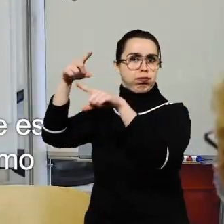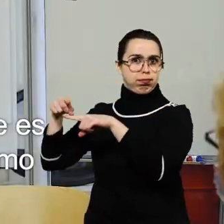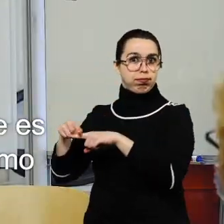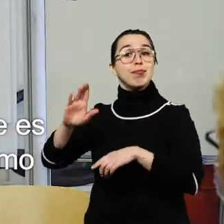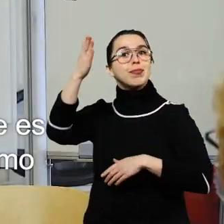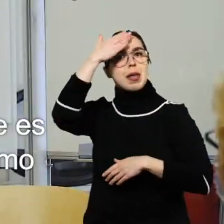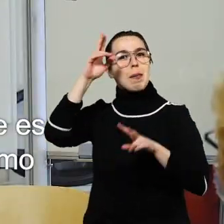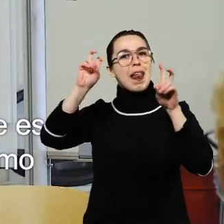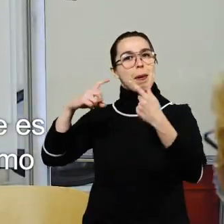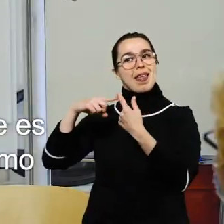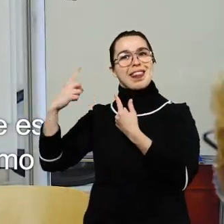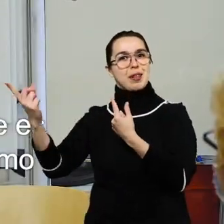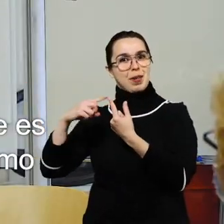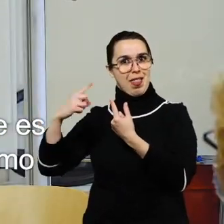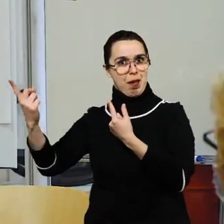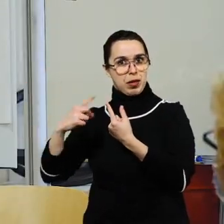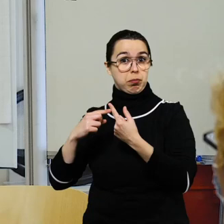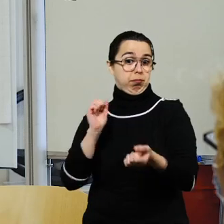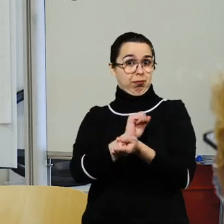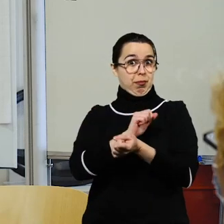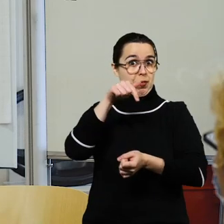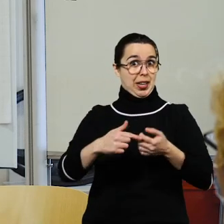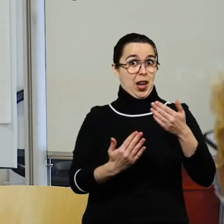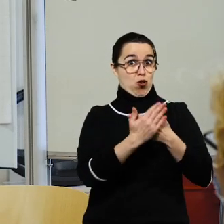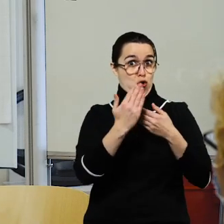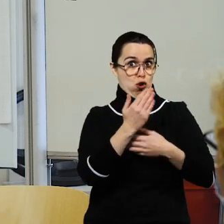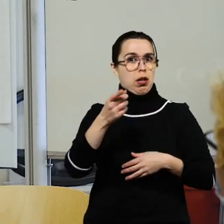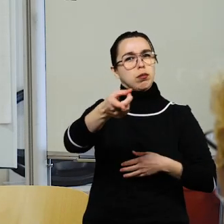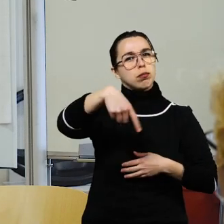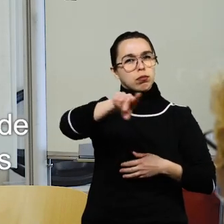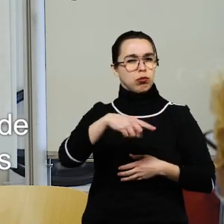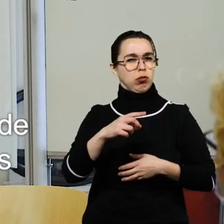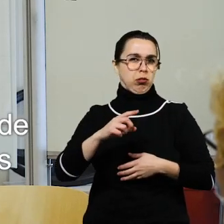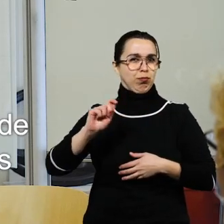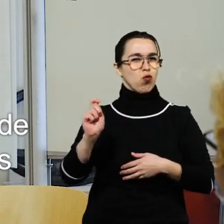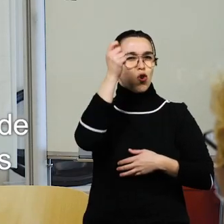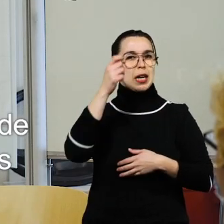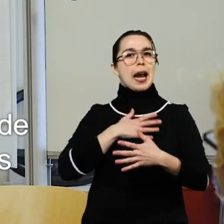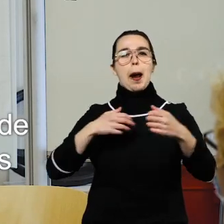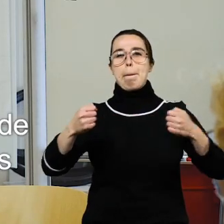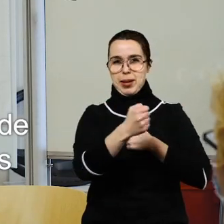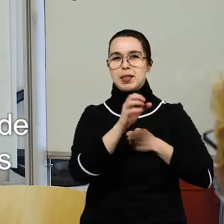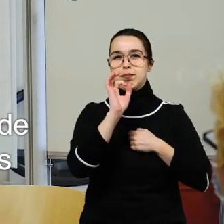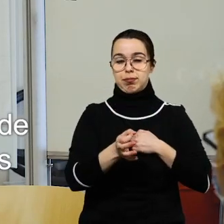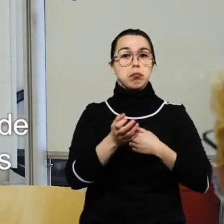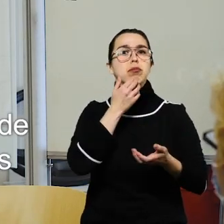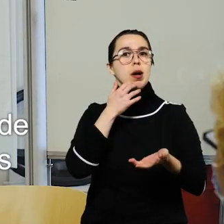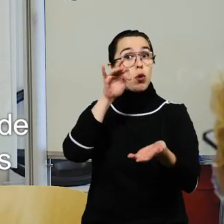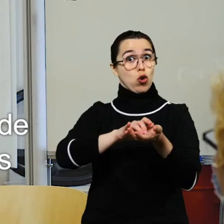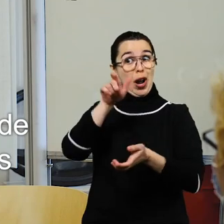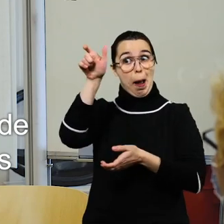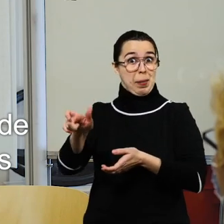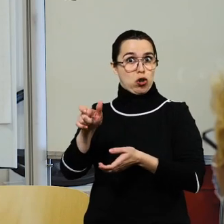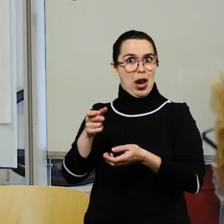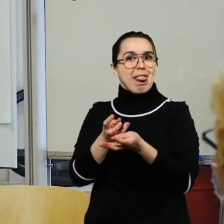movilidad es un tema importantísimo. Y espero que dentro de la jornada que desarrolléis, pues tengáis la oportunidad de sentir desde el punto de vista